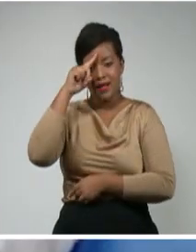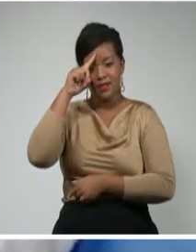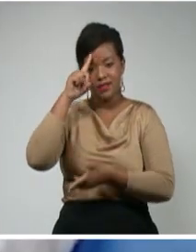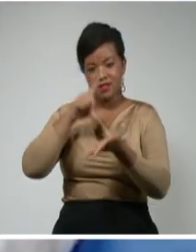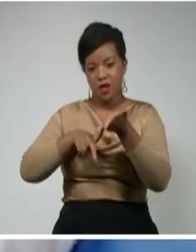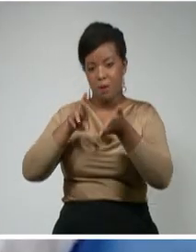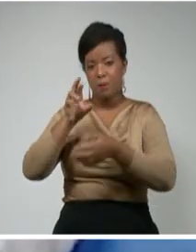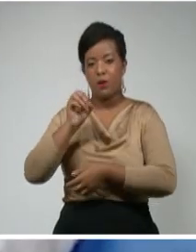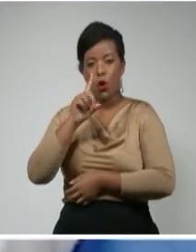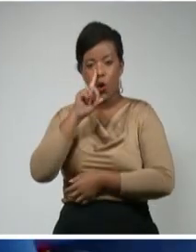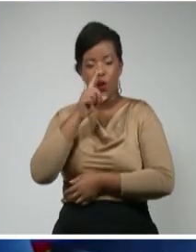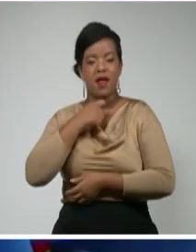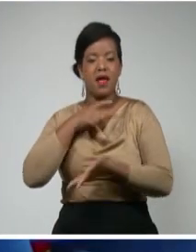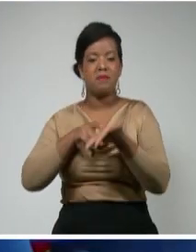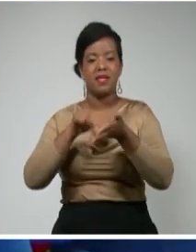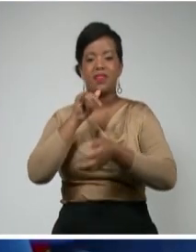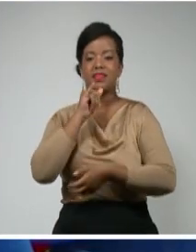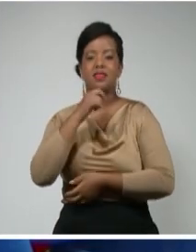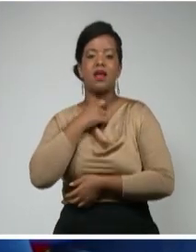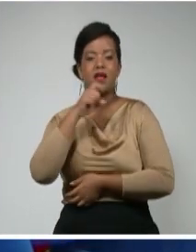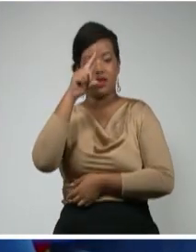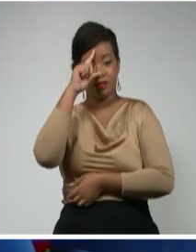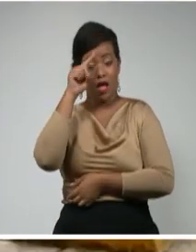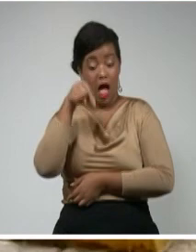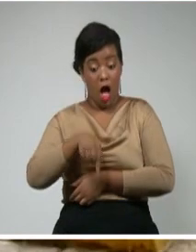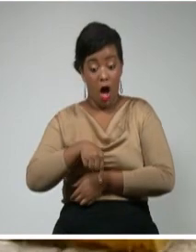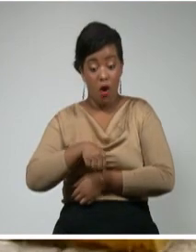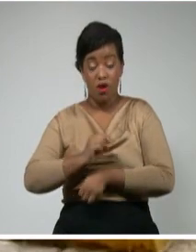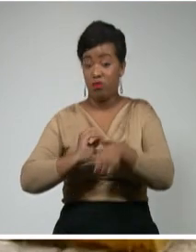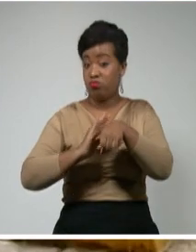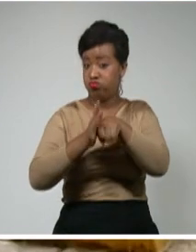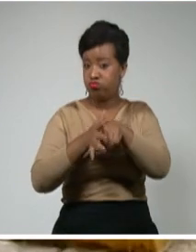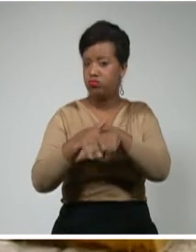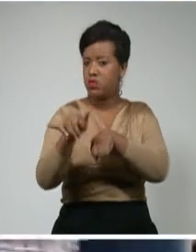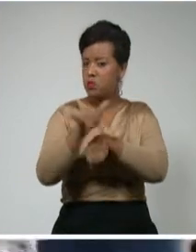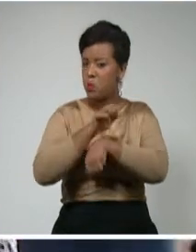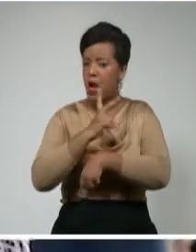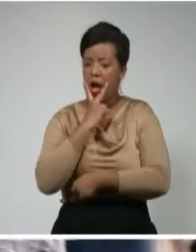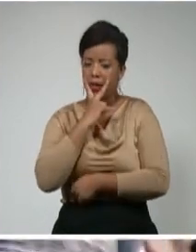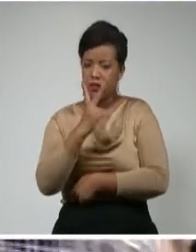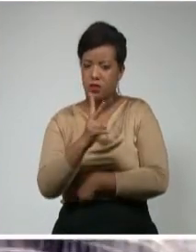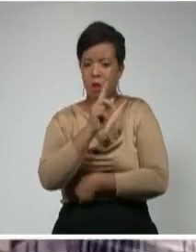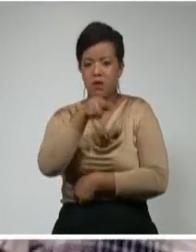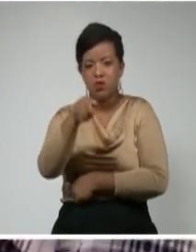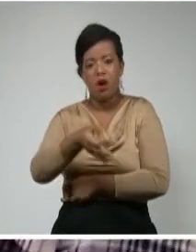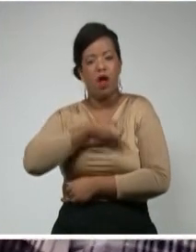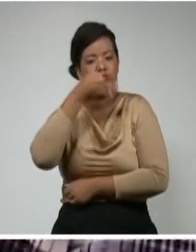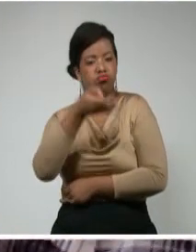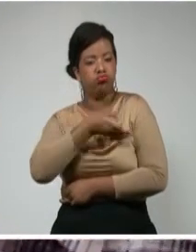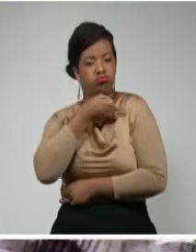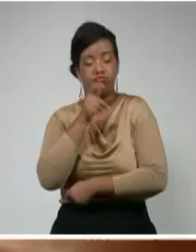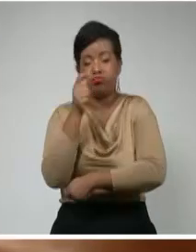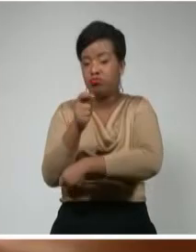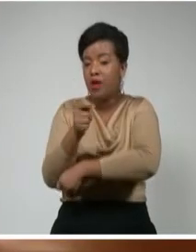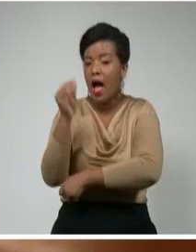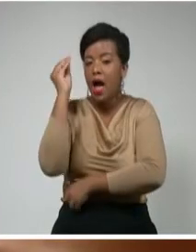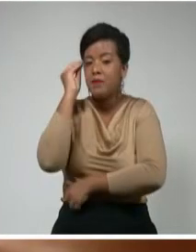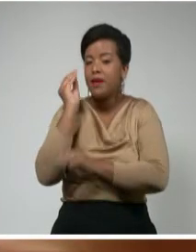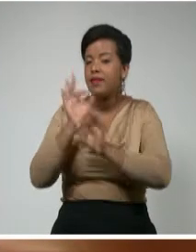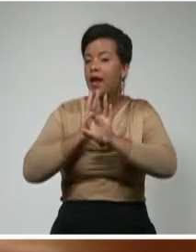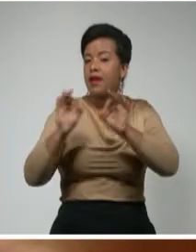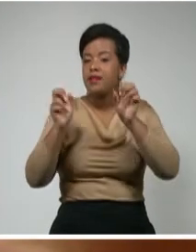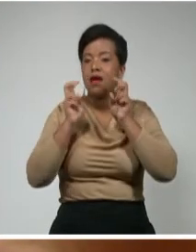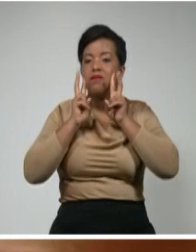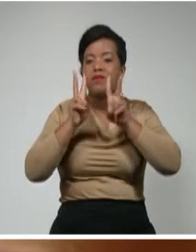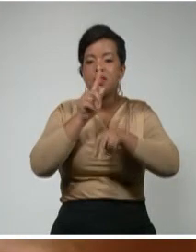pandemia, se adoptan medidas para mantener las consultas y charlas educativas con el fin de mejorar la calidad de vida del